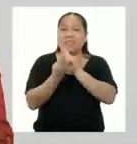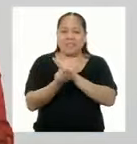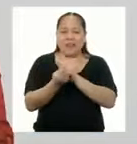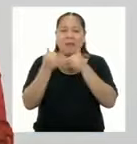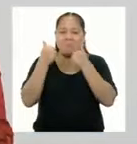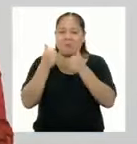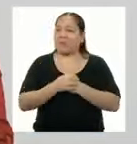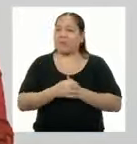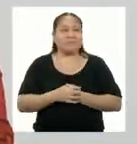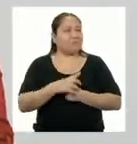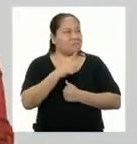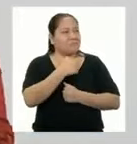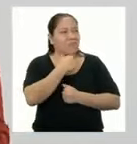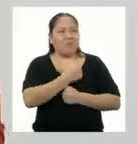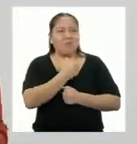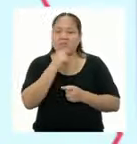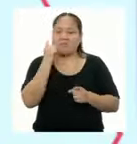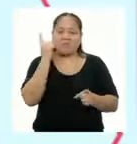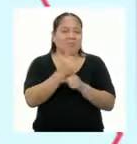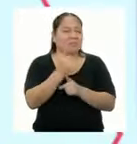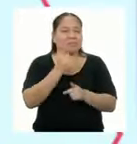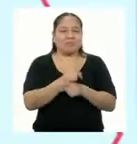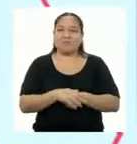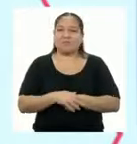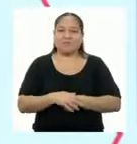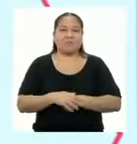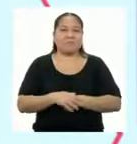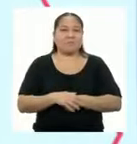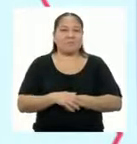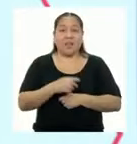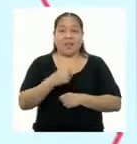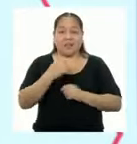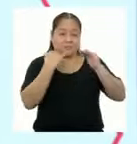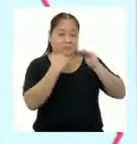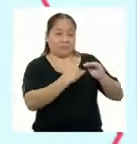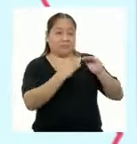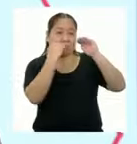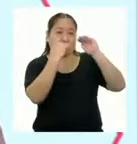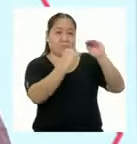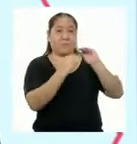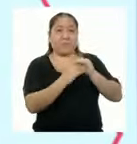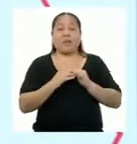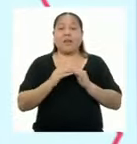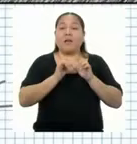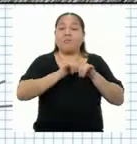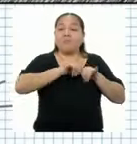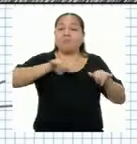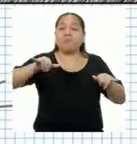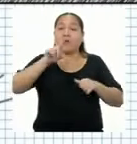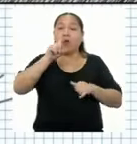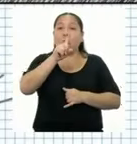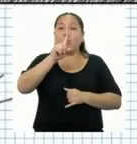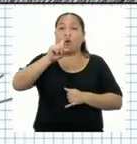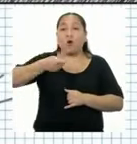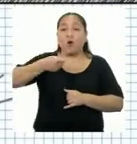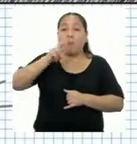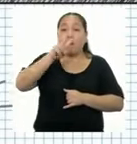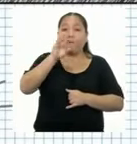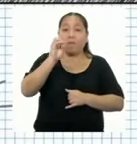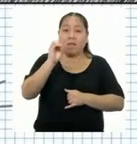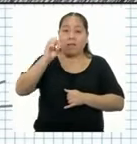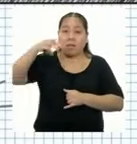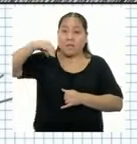Me parece excelente. El estante que quiero hacer debería medir 1,20 metros y el maestro carpintero